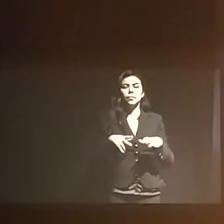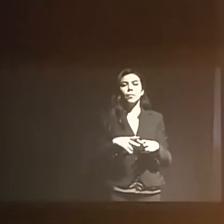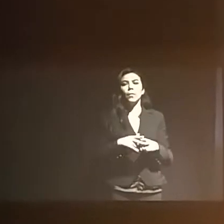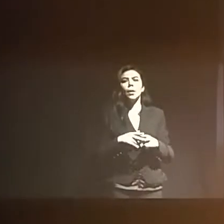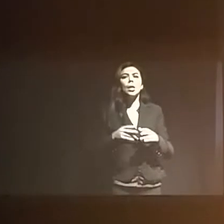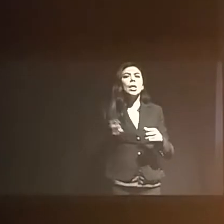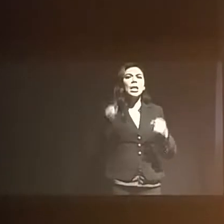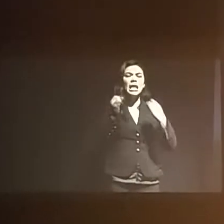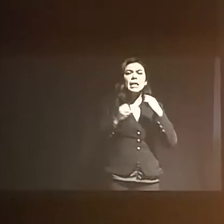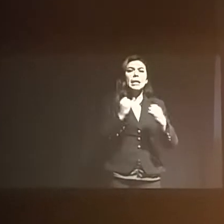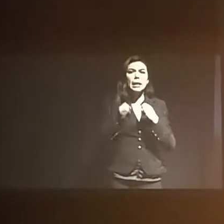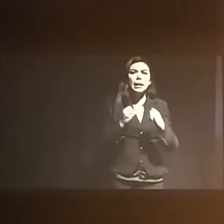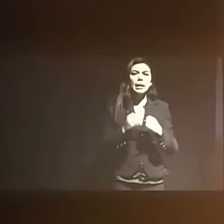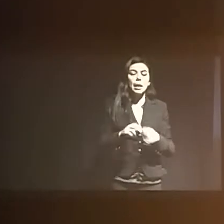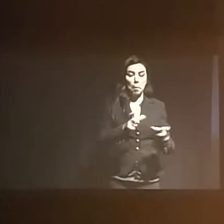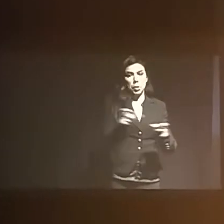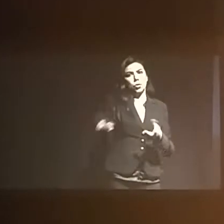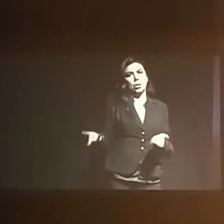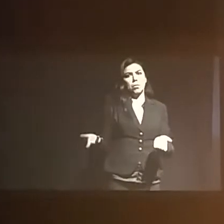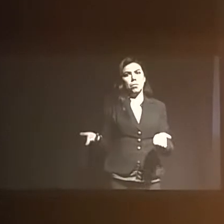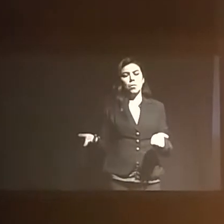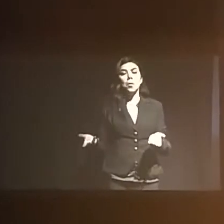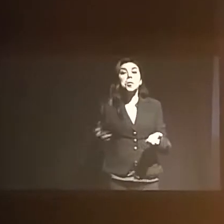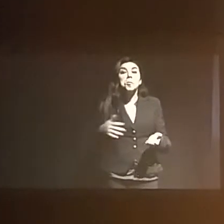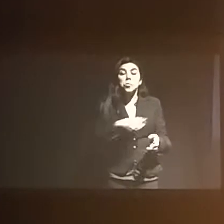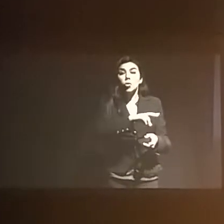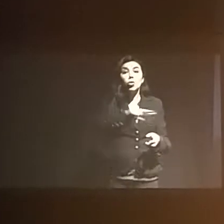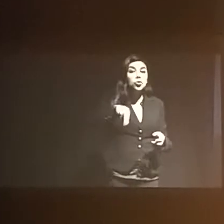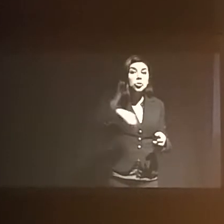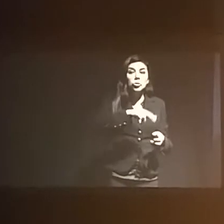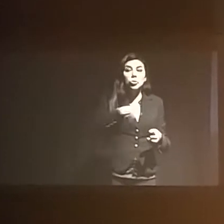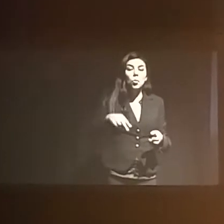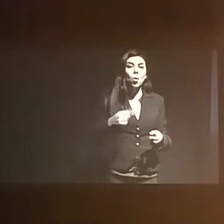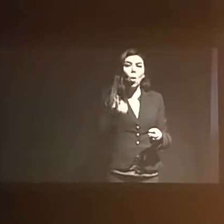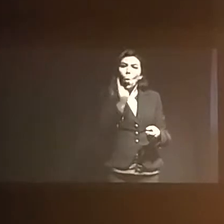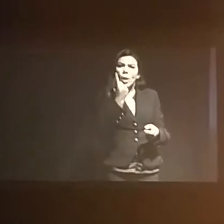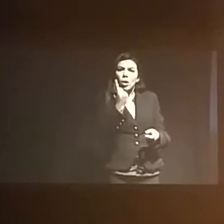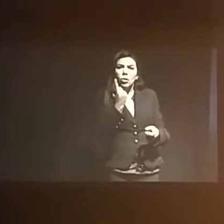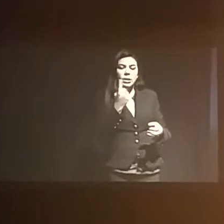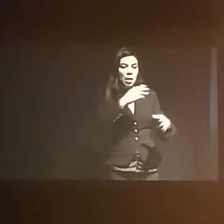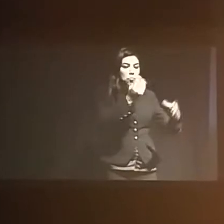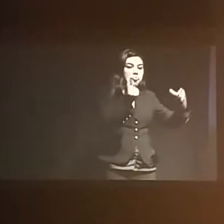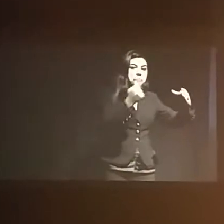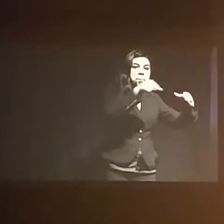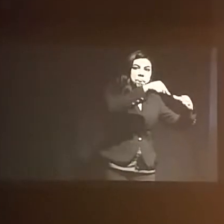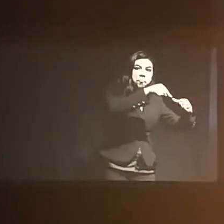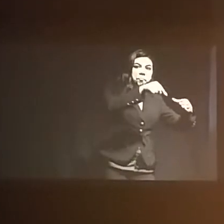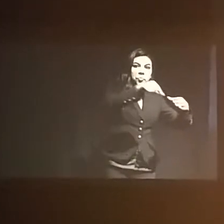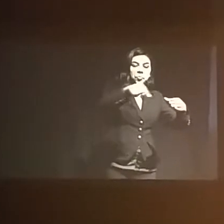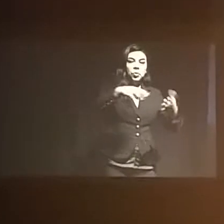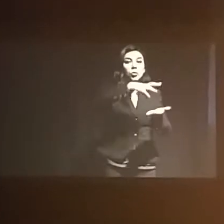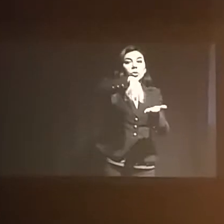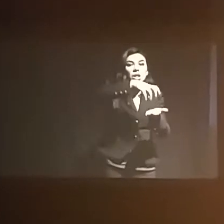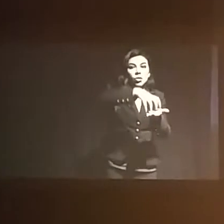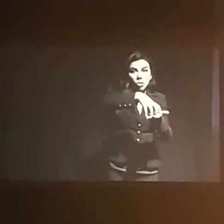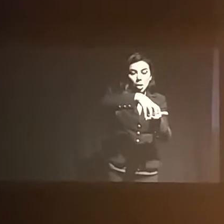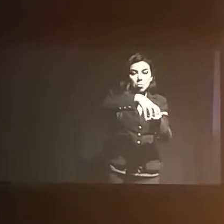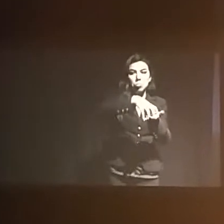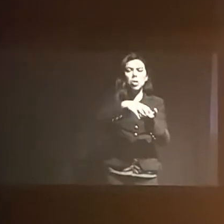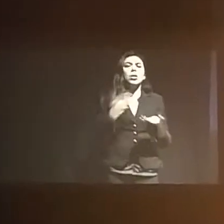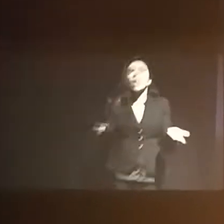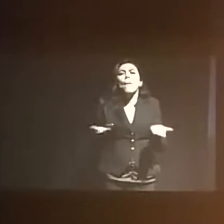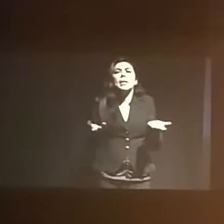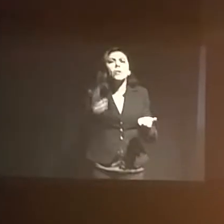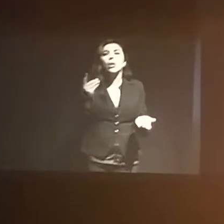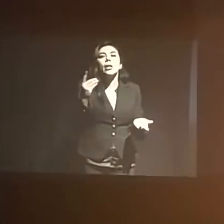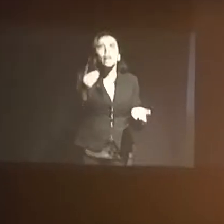Internet incluso de las personas. Entonces somos una unidad más dentro de este gran sistema que es una ciudad. ¿Y qué ha pasado con la